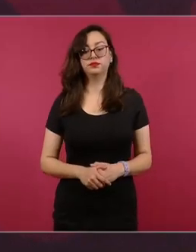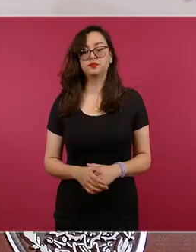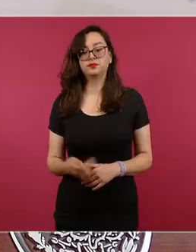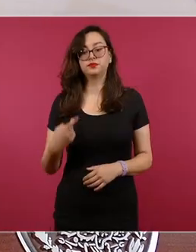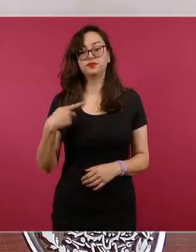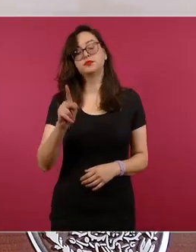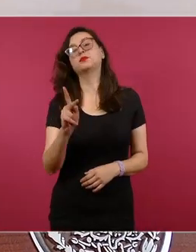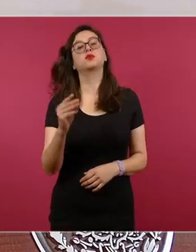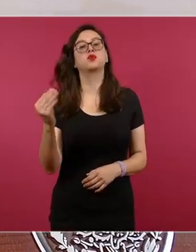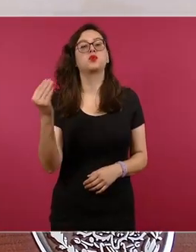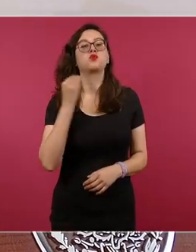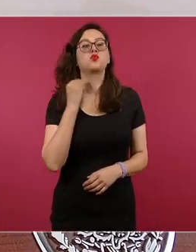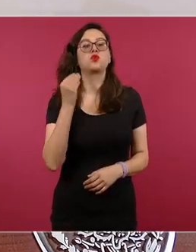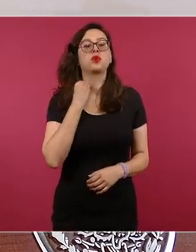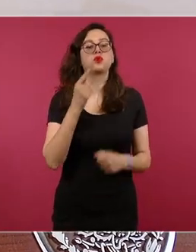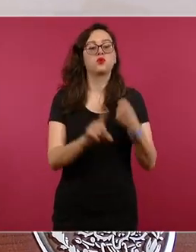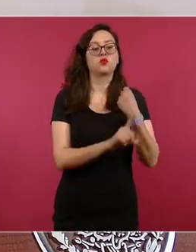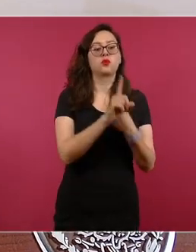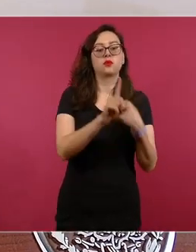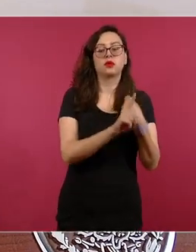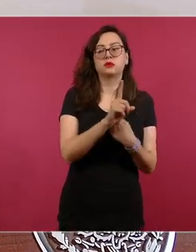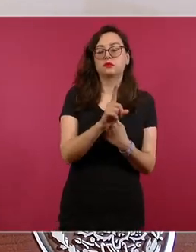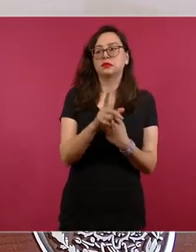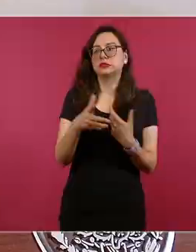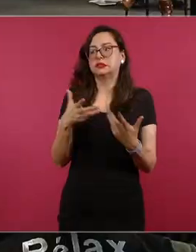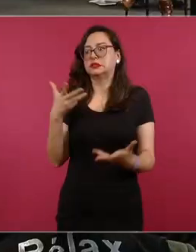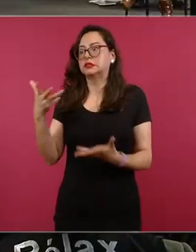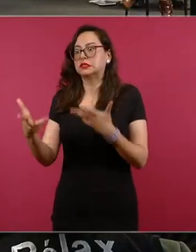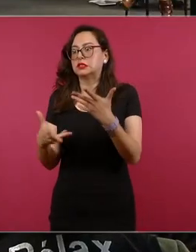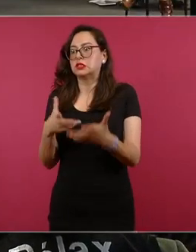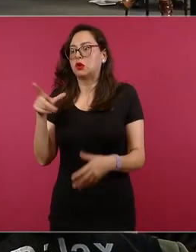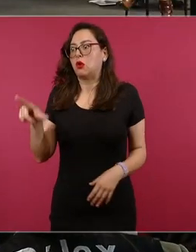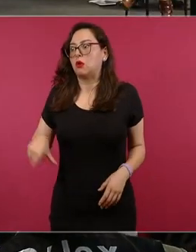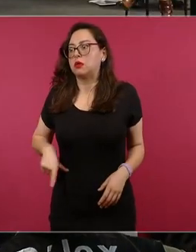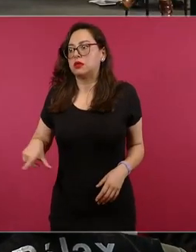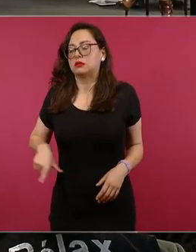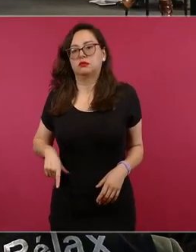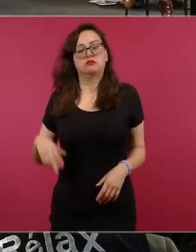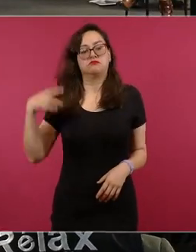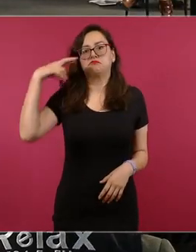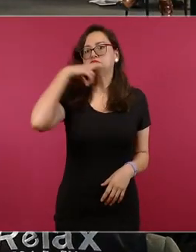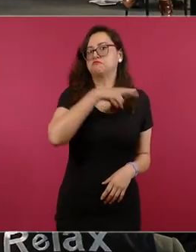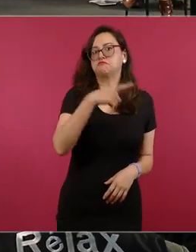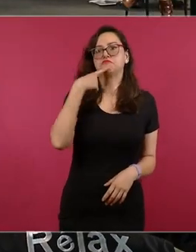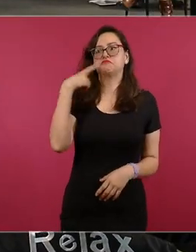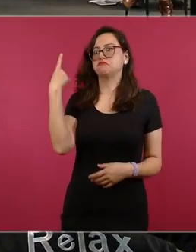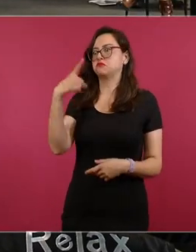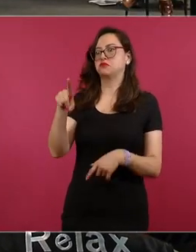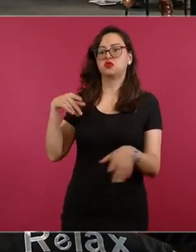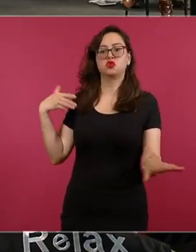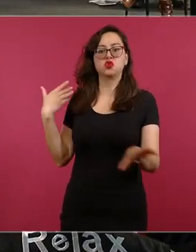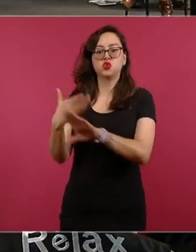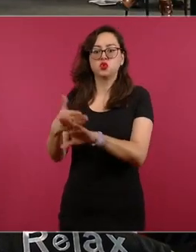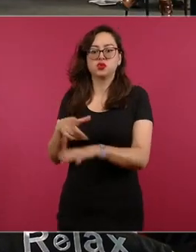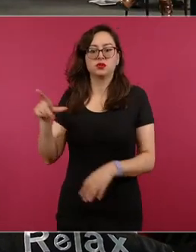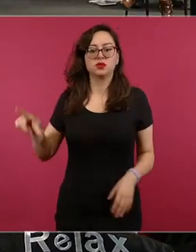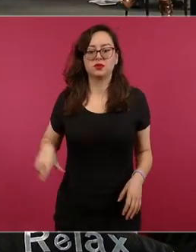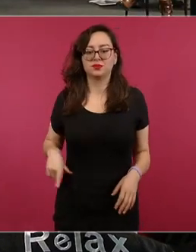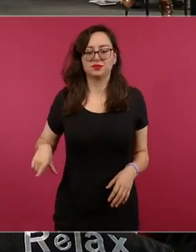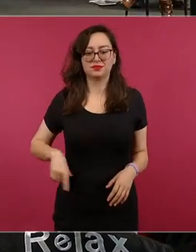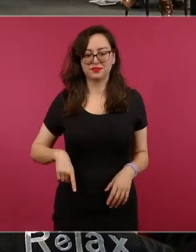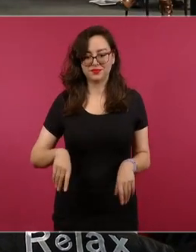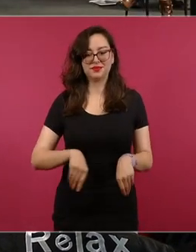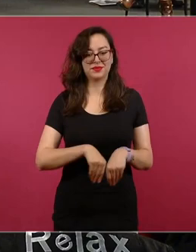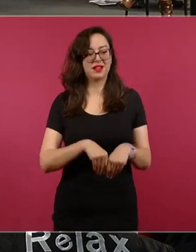y si se trata de él, con más razón. A mí cuando el desafuero,